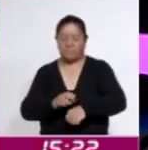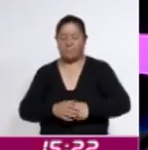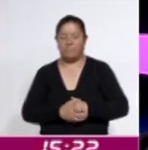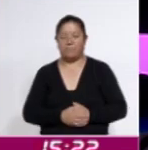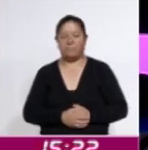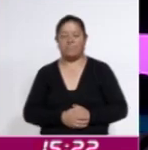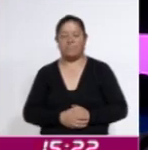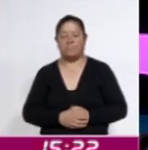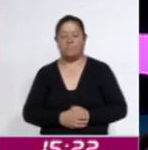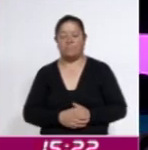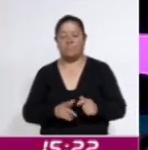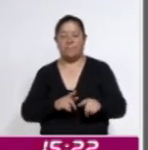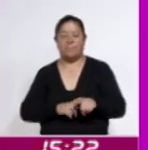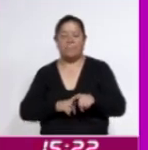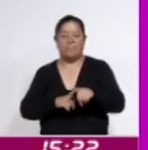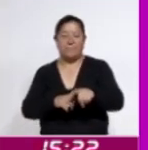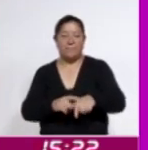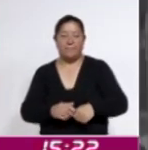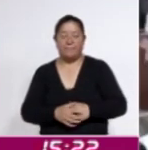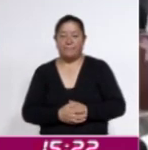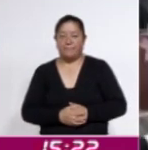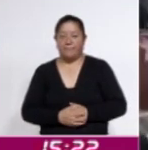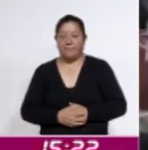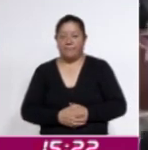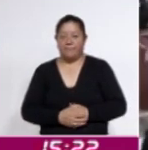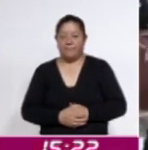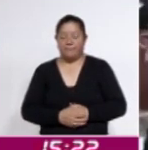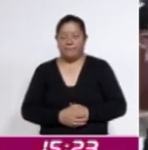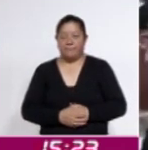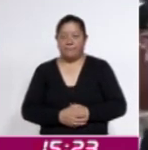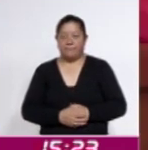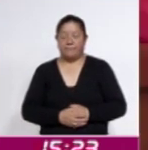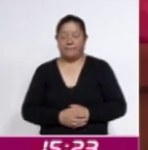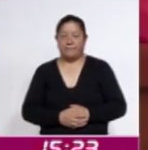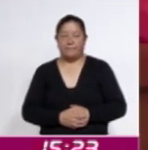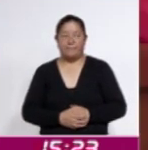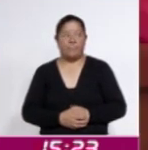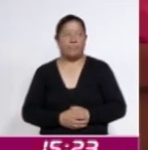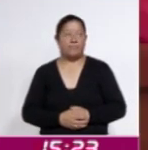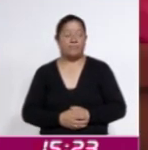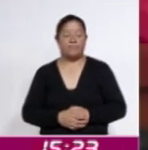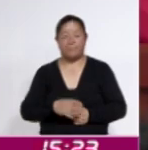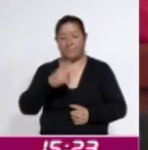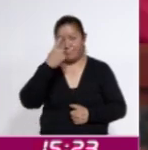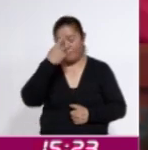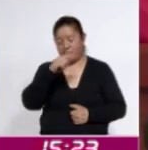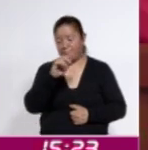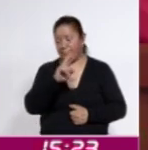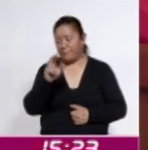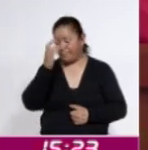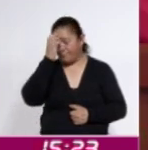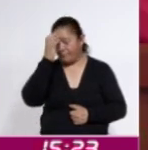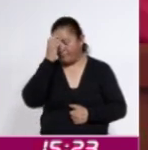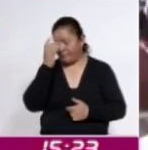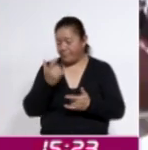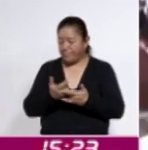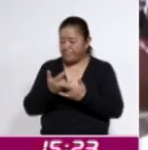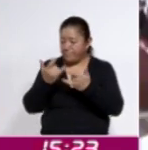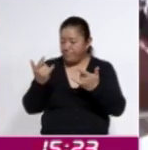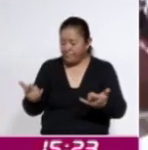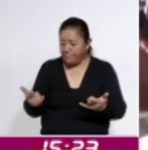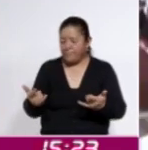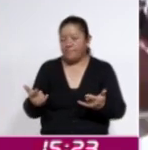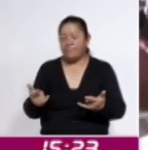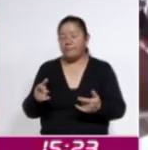continuar, tenemos otras cosas y con el fin de reconocer la trascendencia histórica de la batalla de